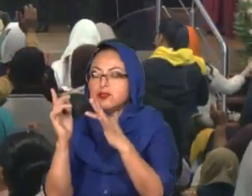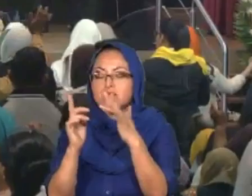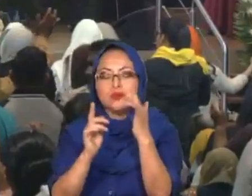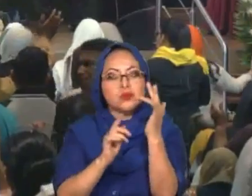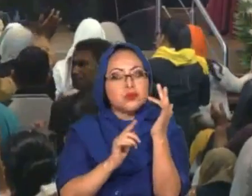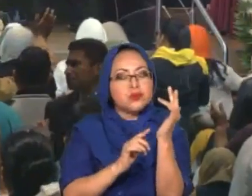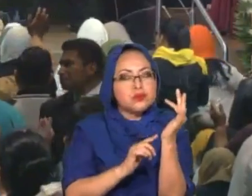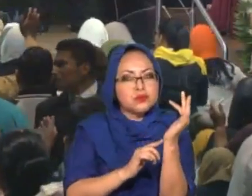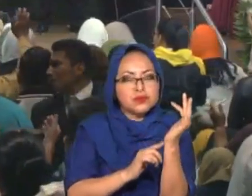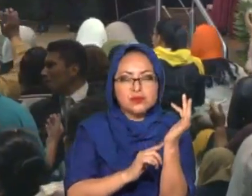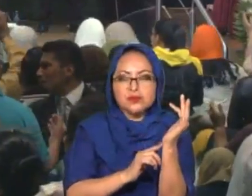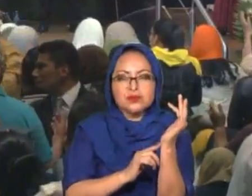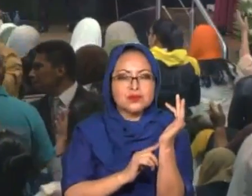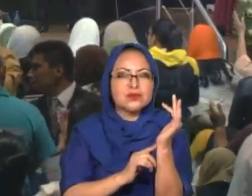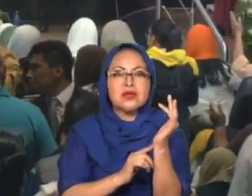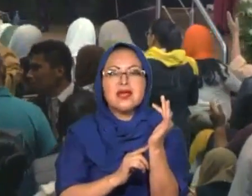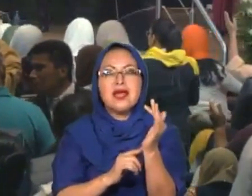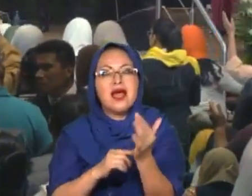Jesús,